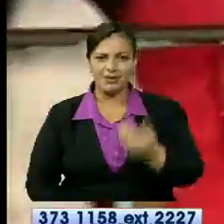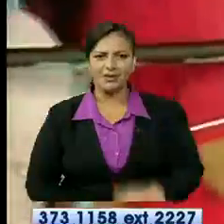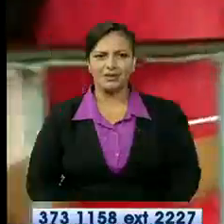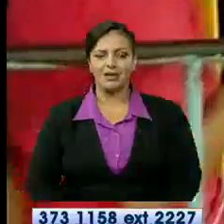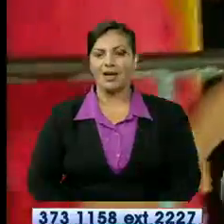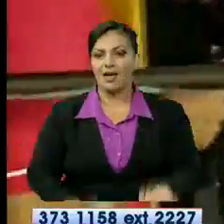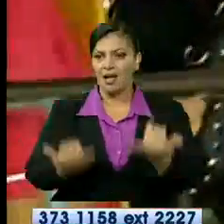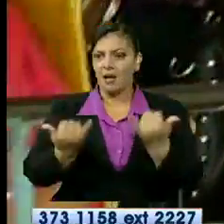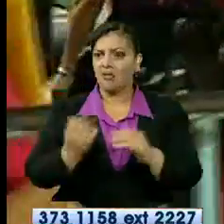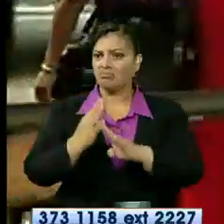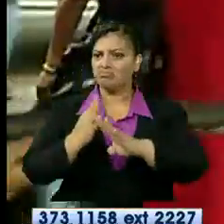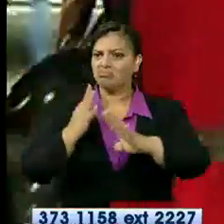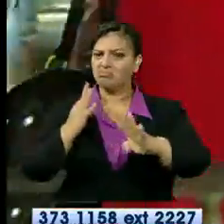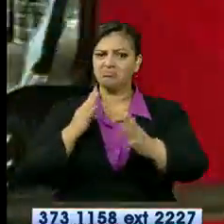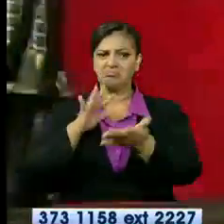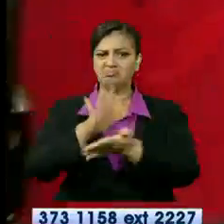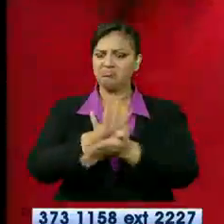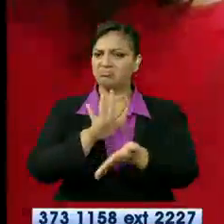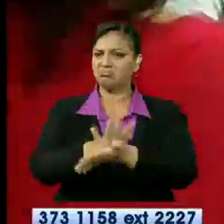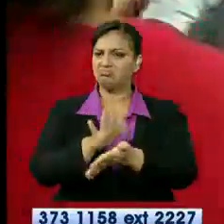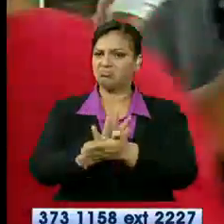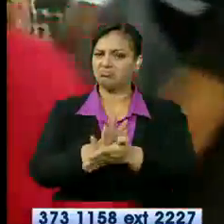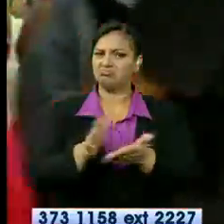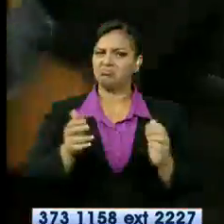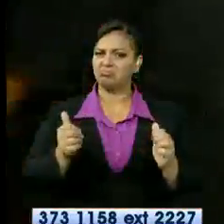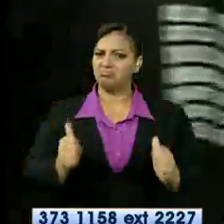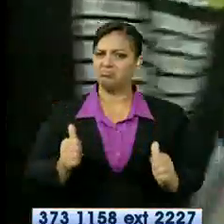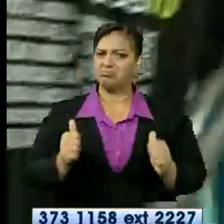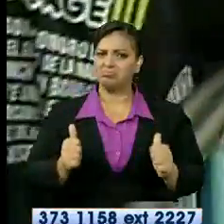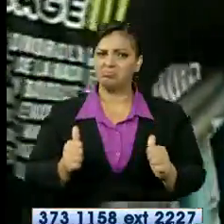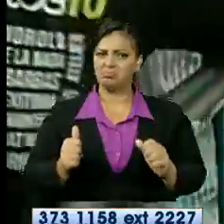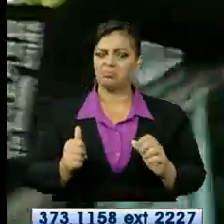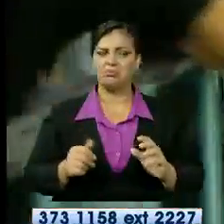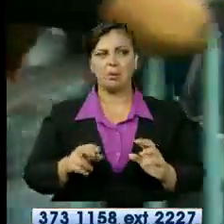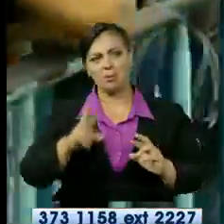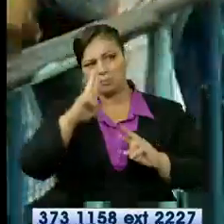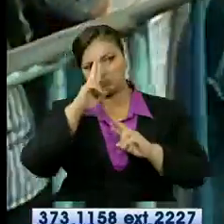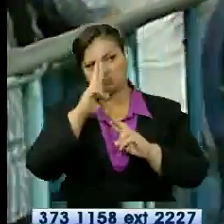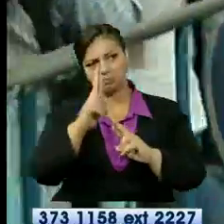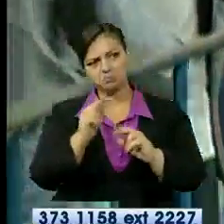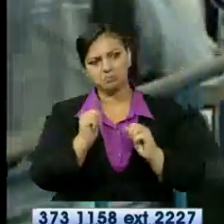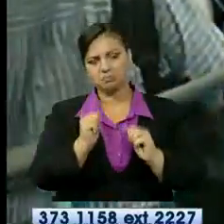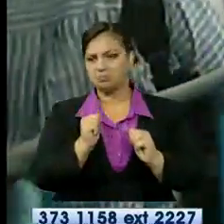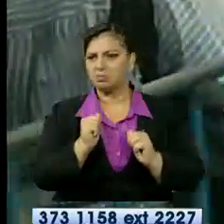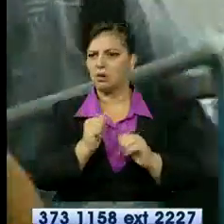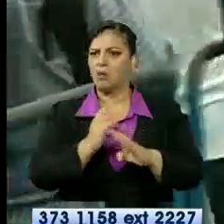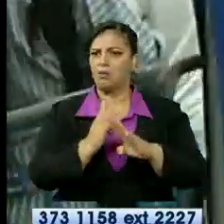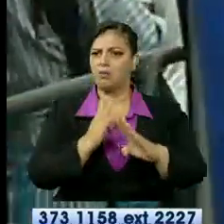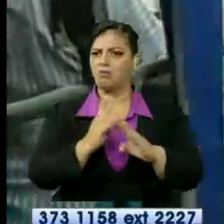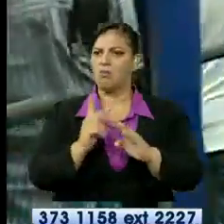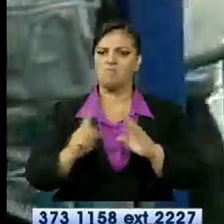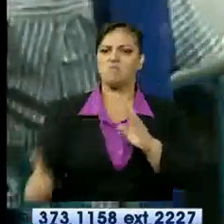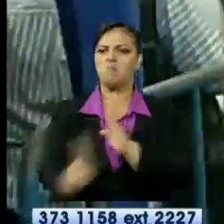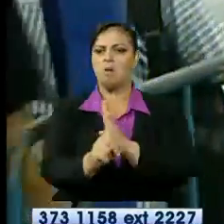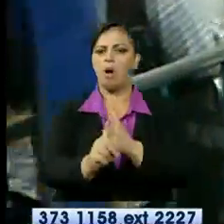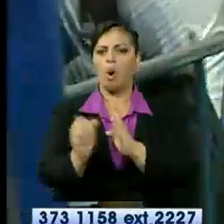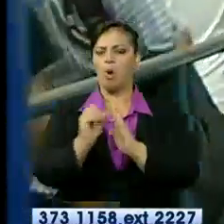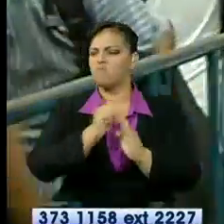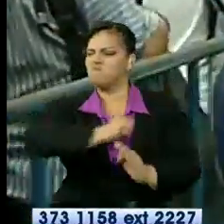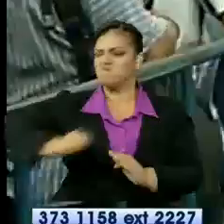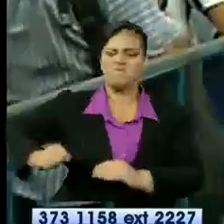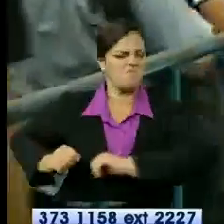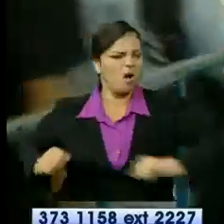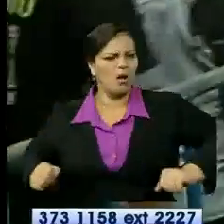Actualmente hay mayor tranquilidad, un poco más de respeto en cuanto a tomar el bus por parte de los